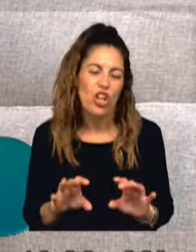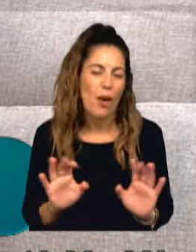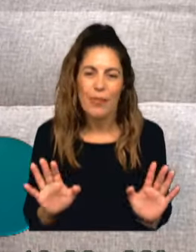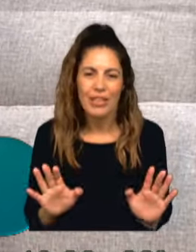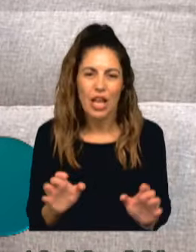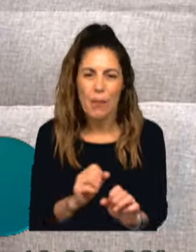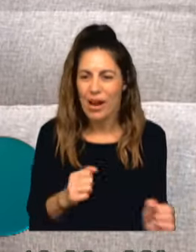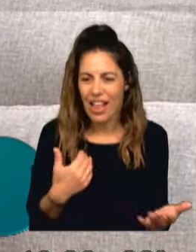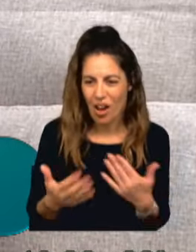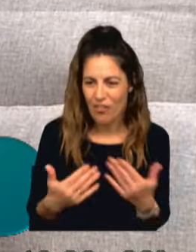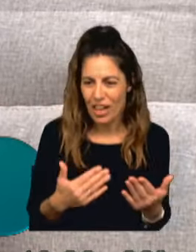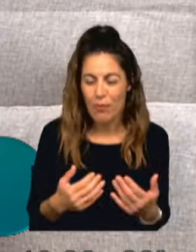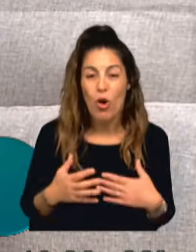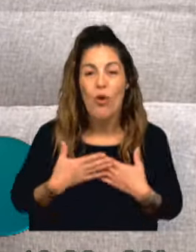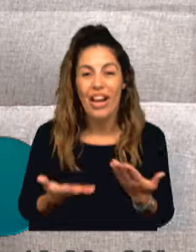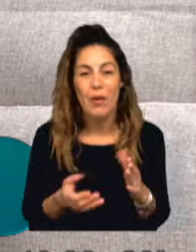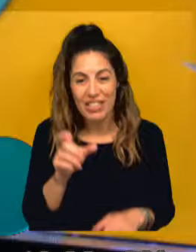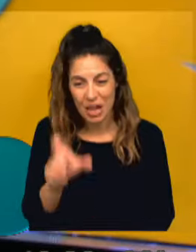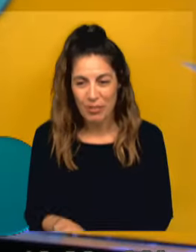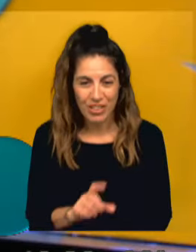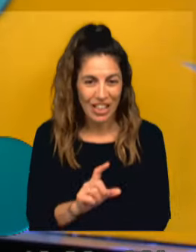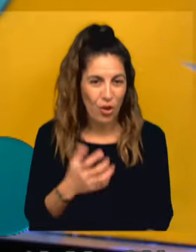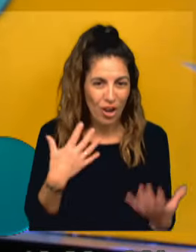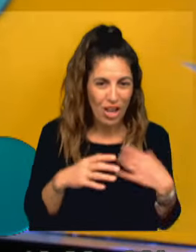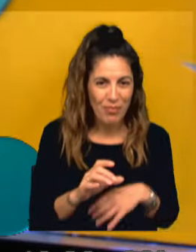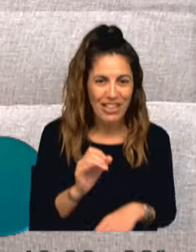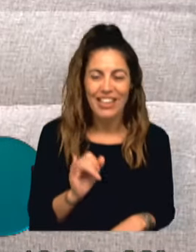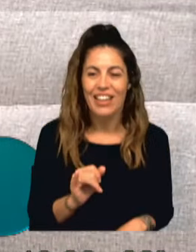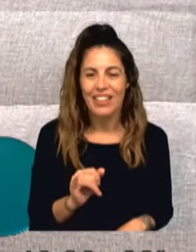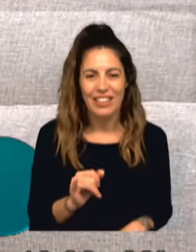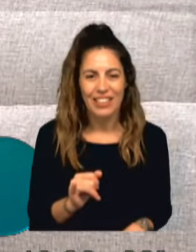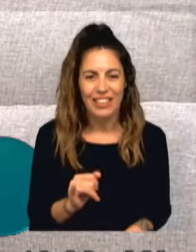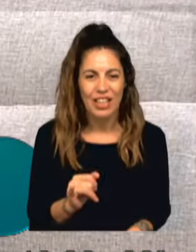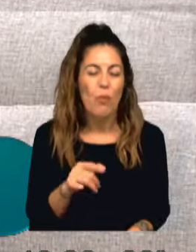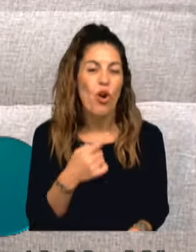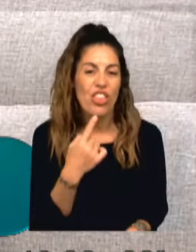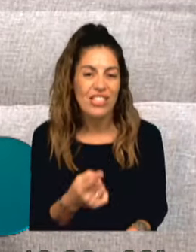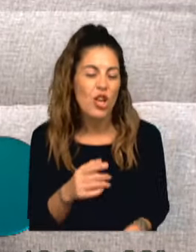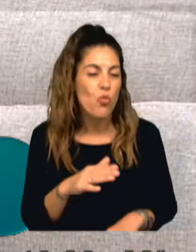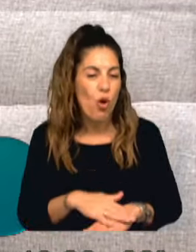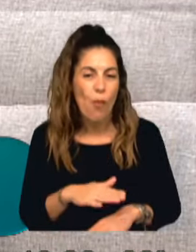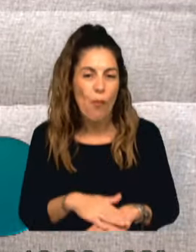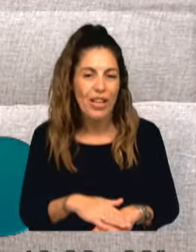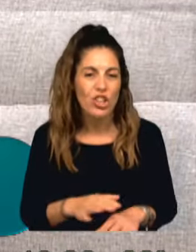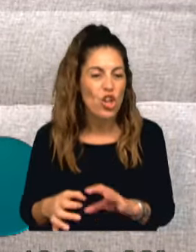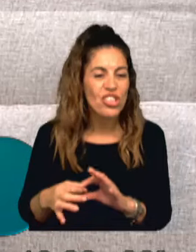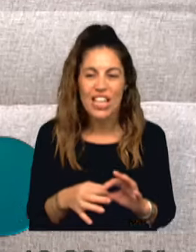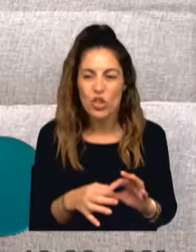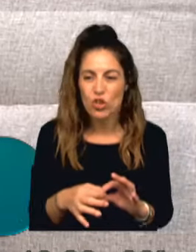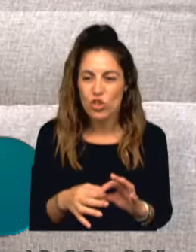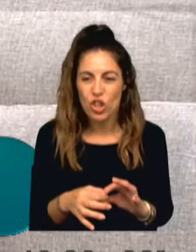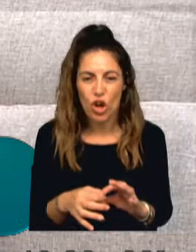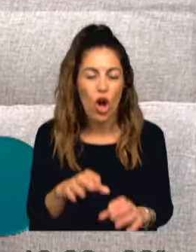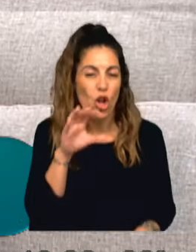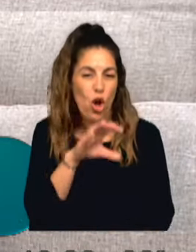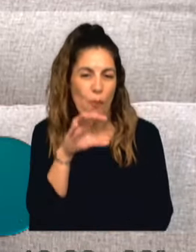porque person pero en realidad en realidad es es como bueno V dec en un momento se asoció mucho a los